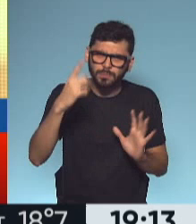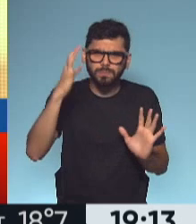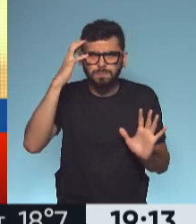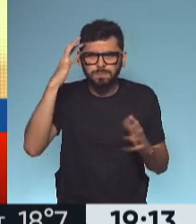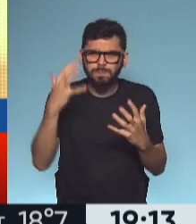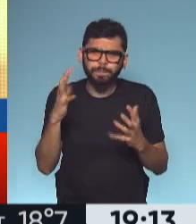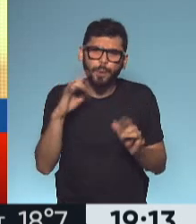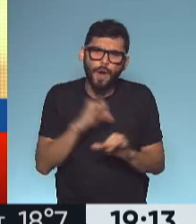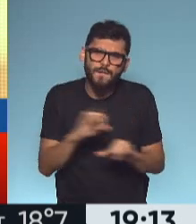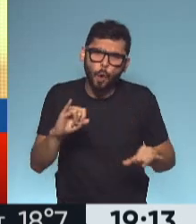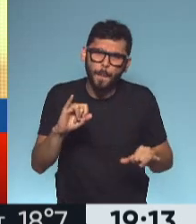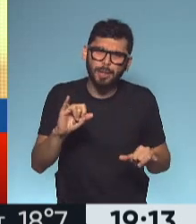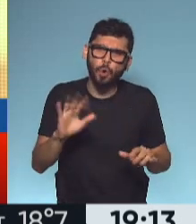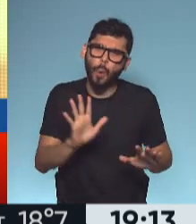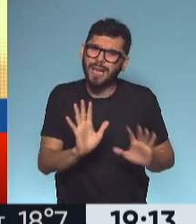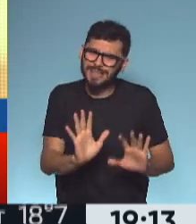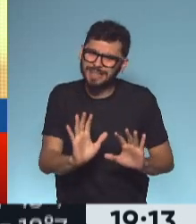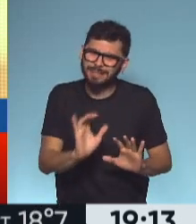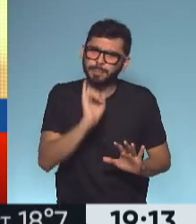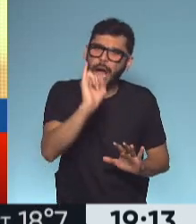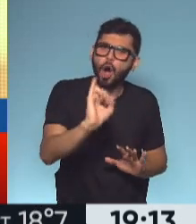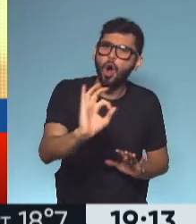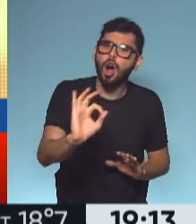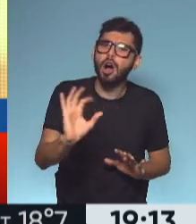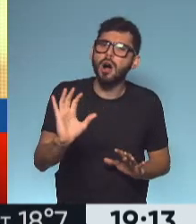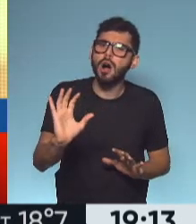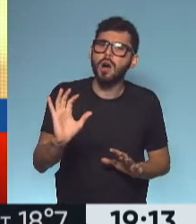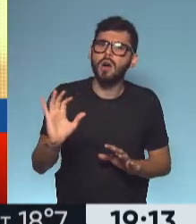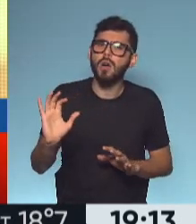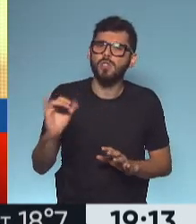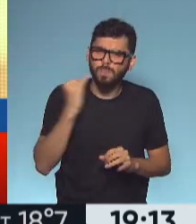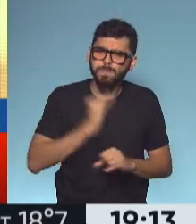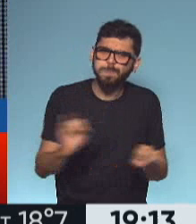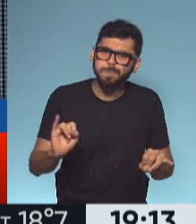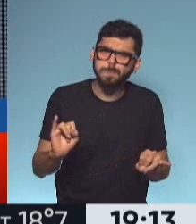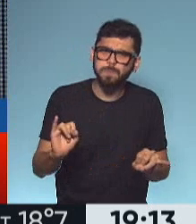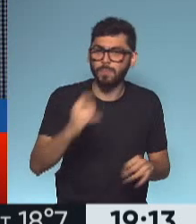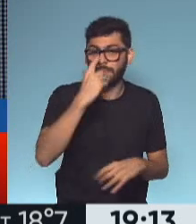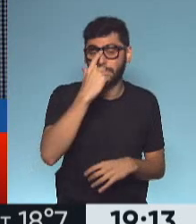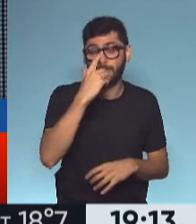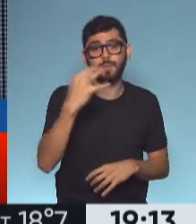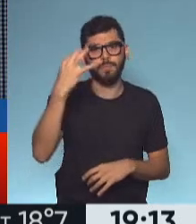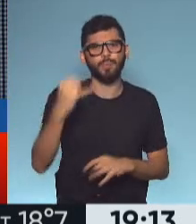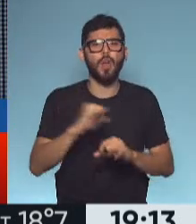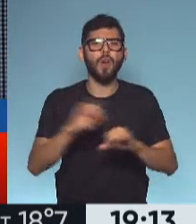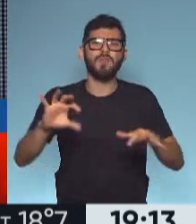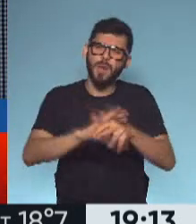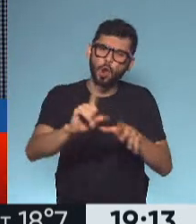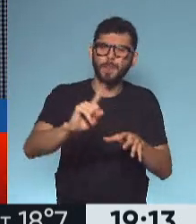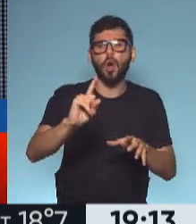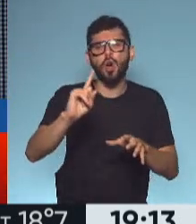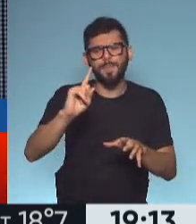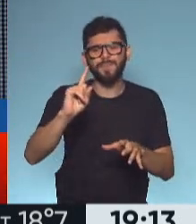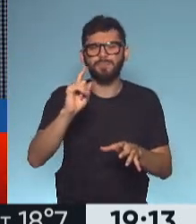una información. ¿La vas a dejar correr para tenerla más chequeada o ya la podés empezar a contar? No, por ahí no podemos dar el dato puntual. Sí podemos decir dos